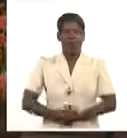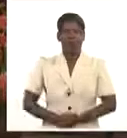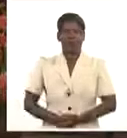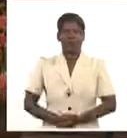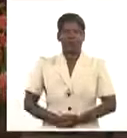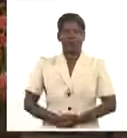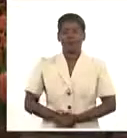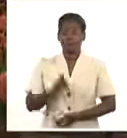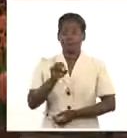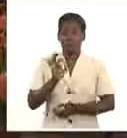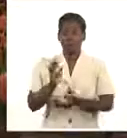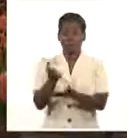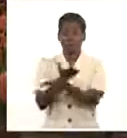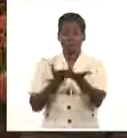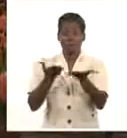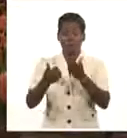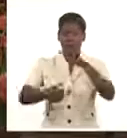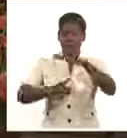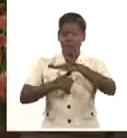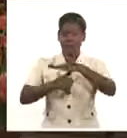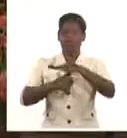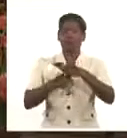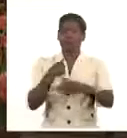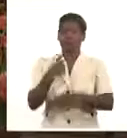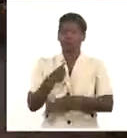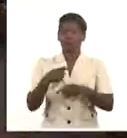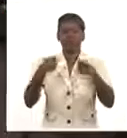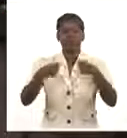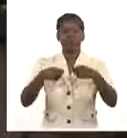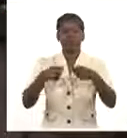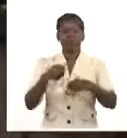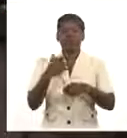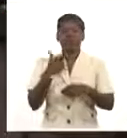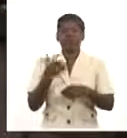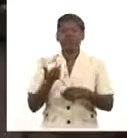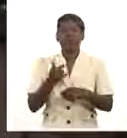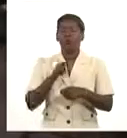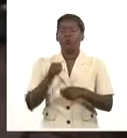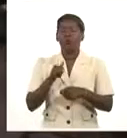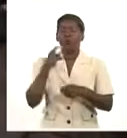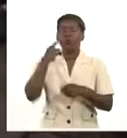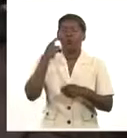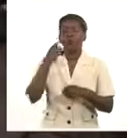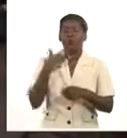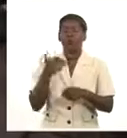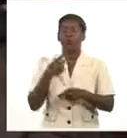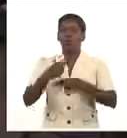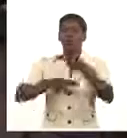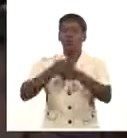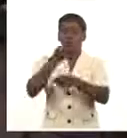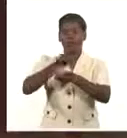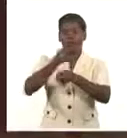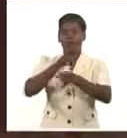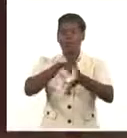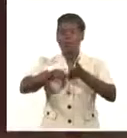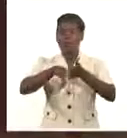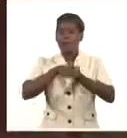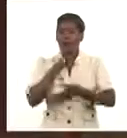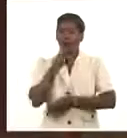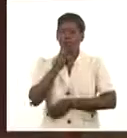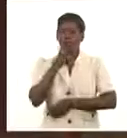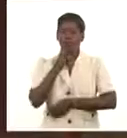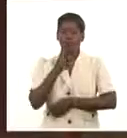el intercambio, el presidente cubano indicó revisar los sistemas de atención a la población. Se evaluó la situación de las viviendas con el 44% del